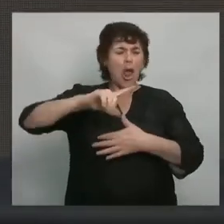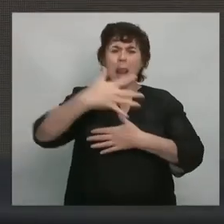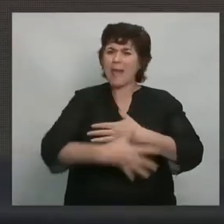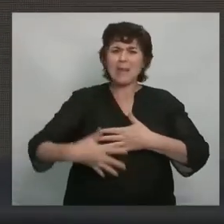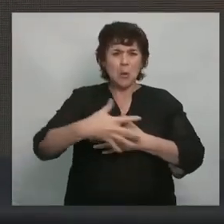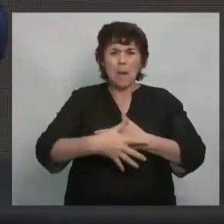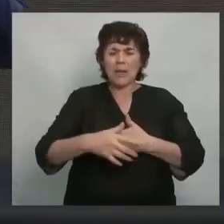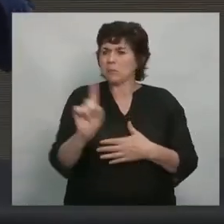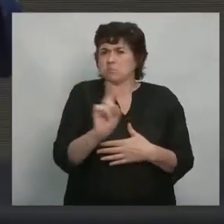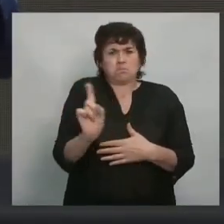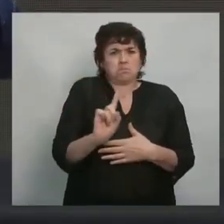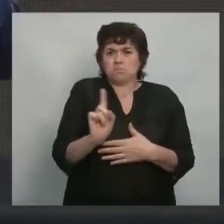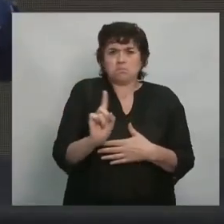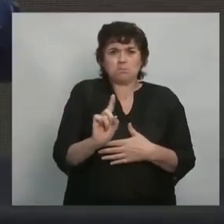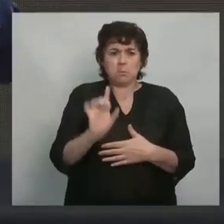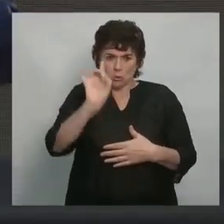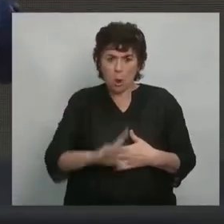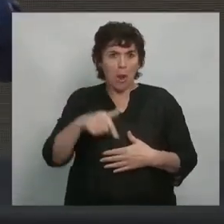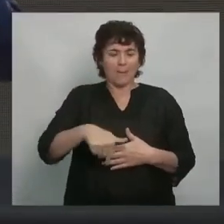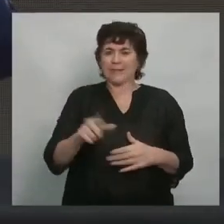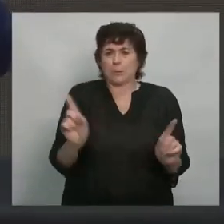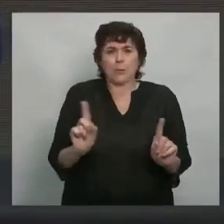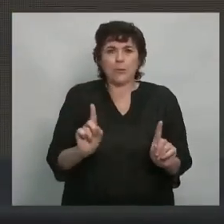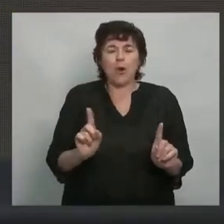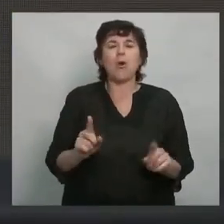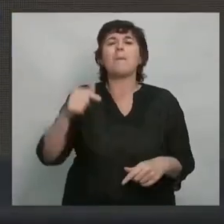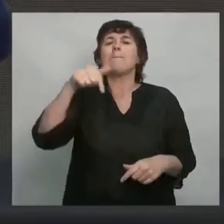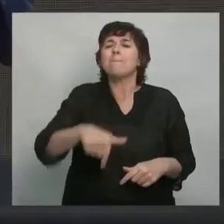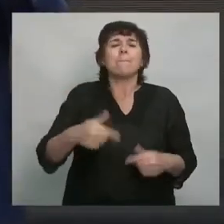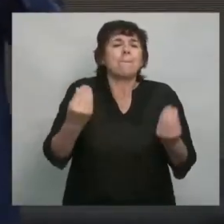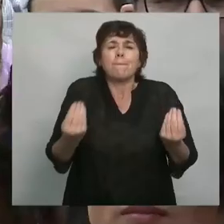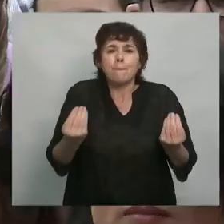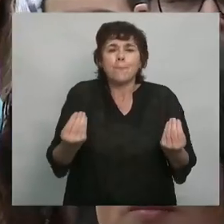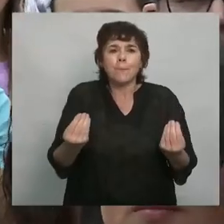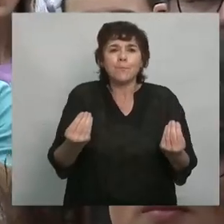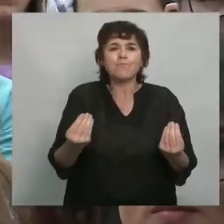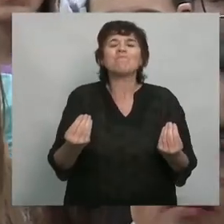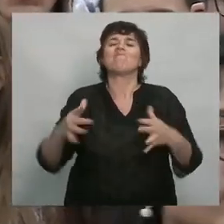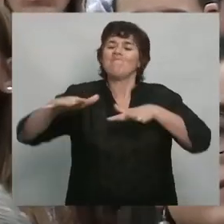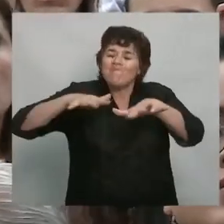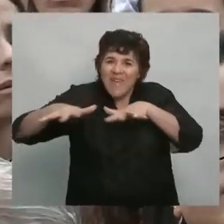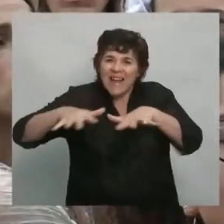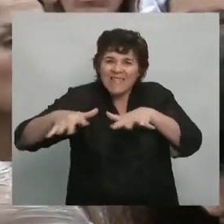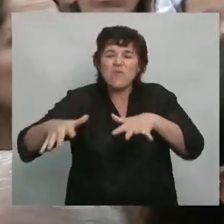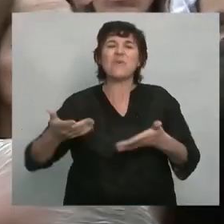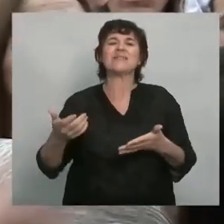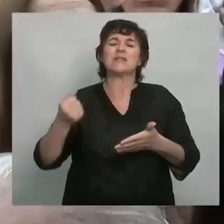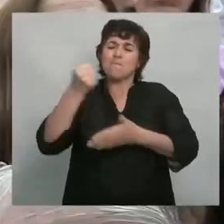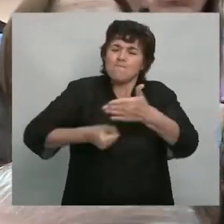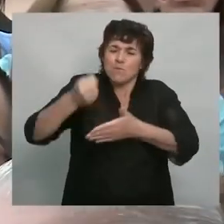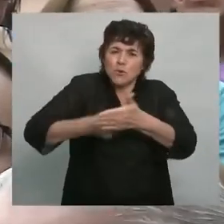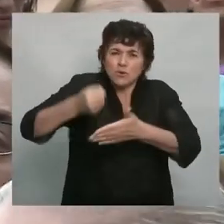mucho menos de latinoamericanistas. Es un evento de activistas, de